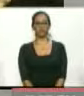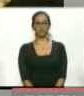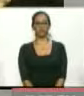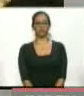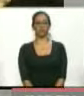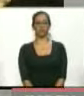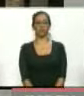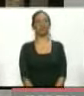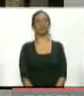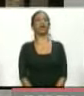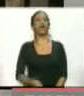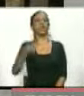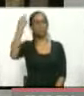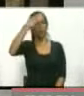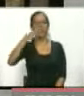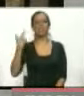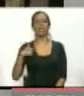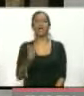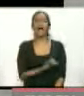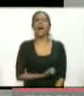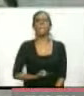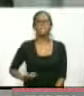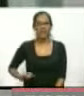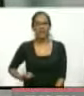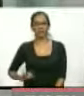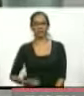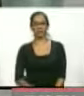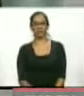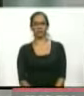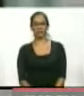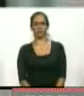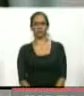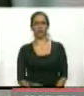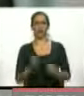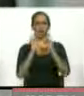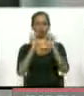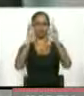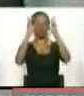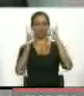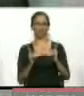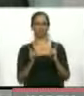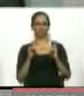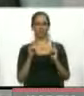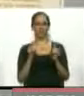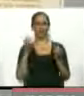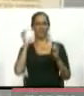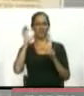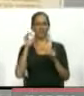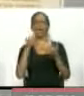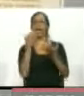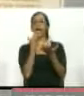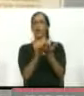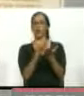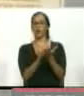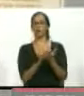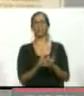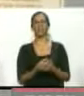tiene hambre que tiene la habilidad que anunció el país en materia económica